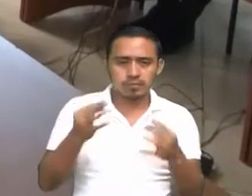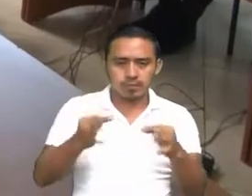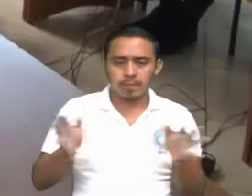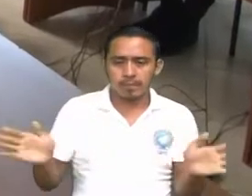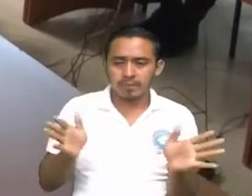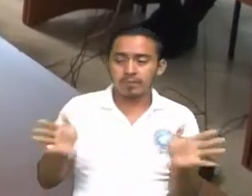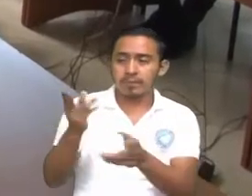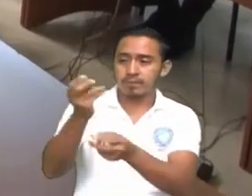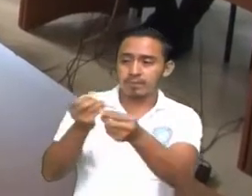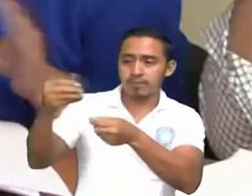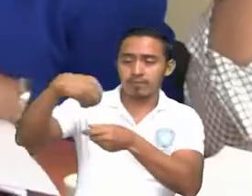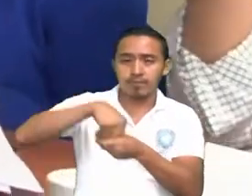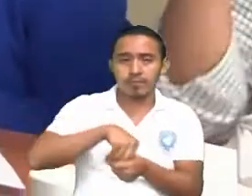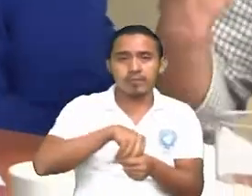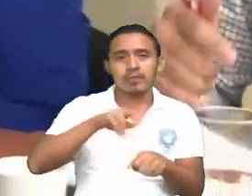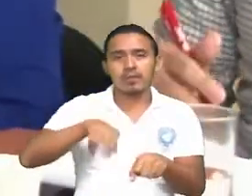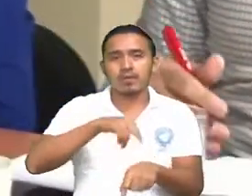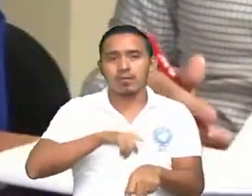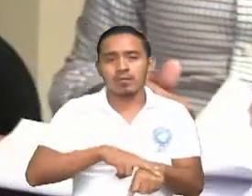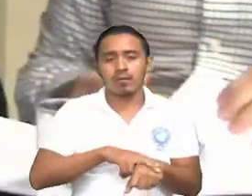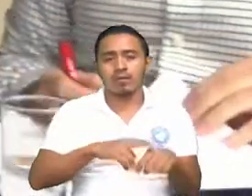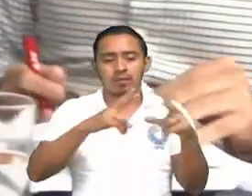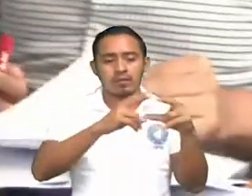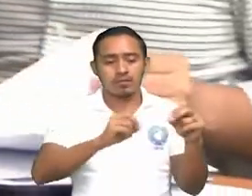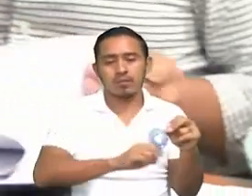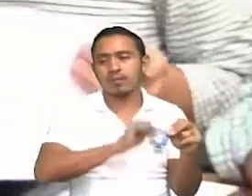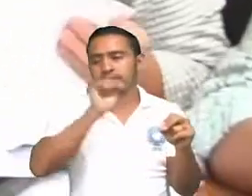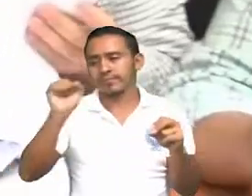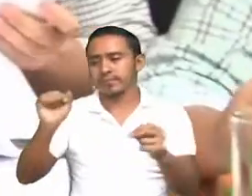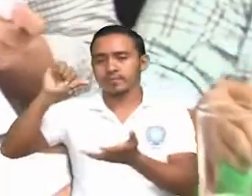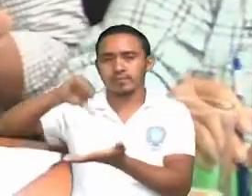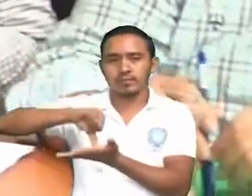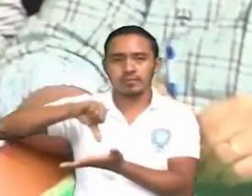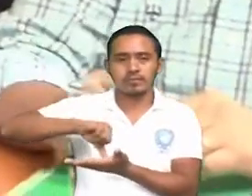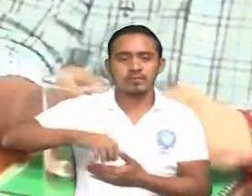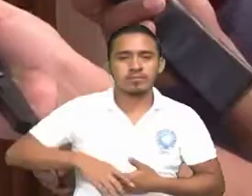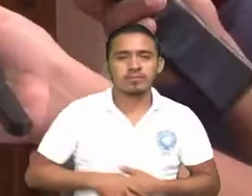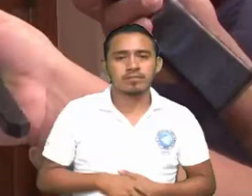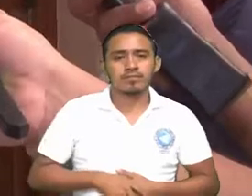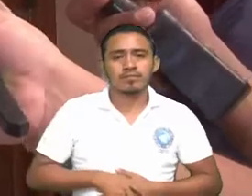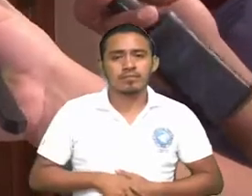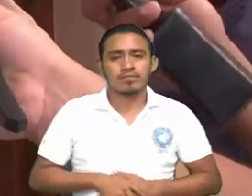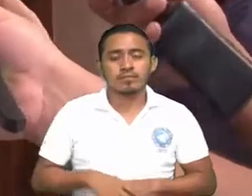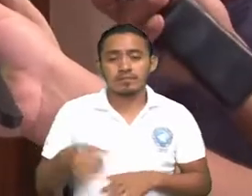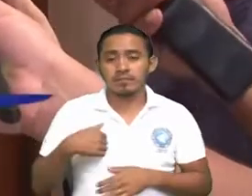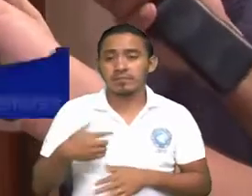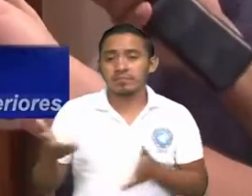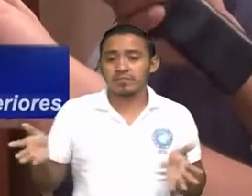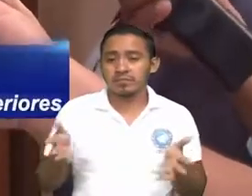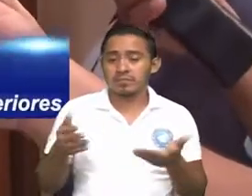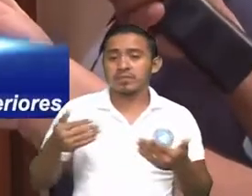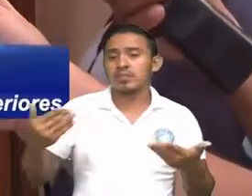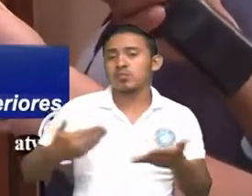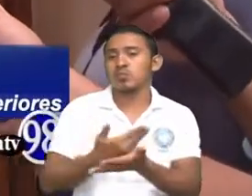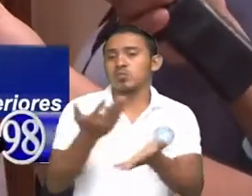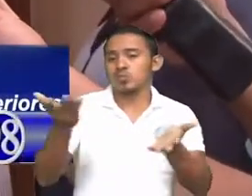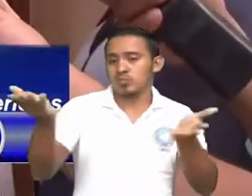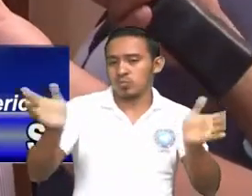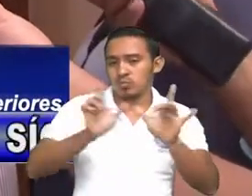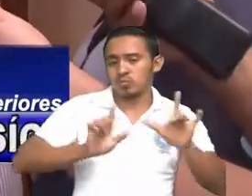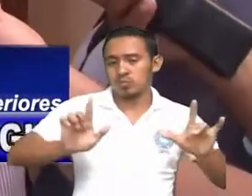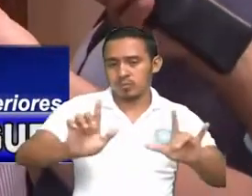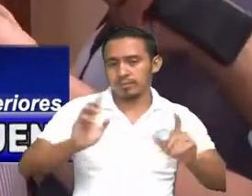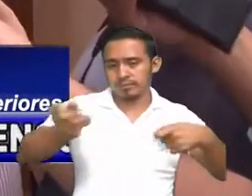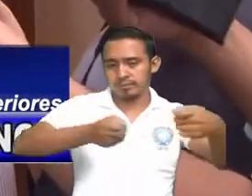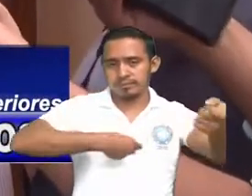atracción de inversiones de nacionales de Nicaragua e Irán. Le damos un mercado más.